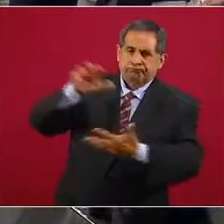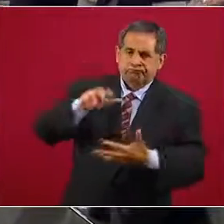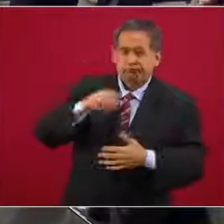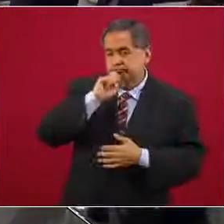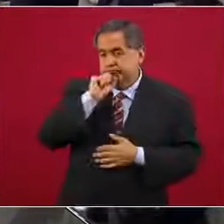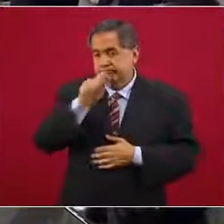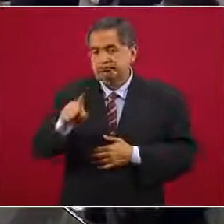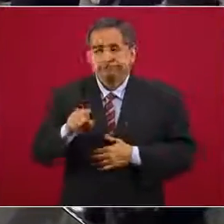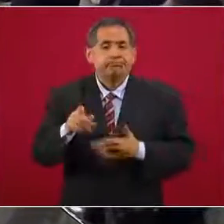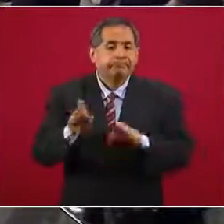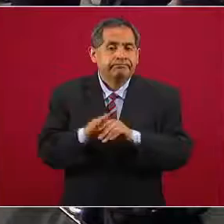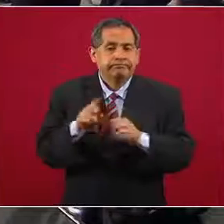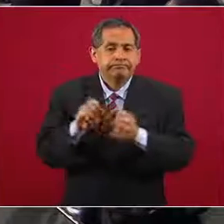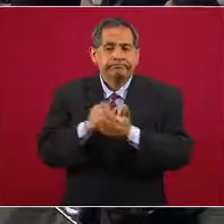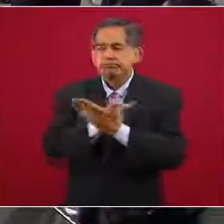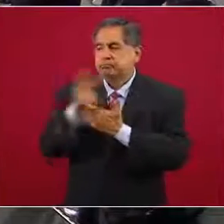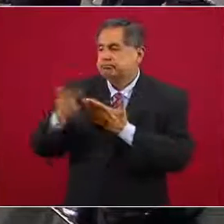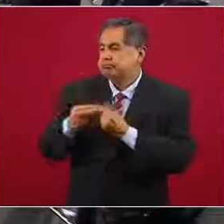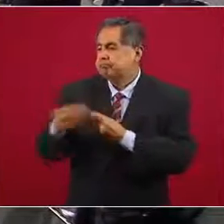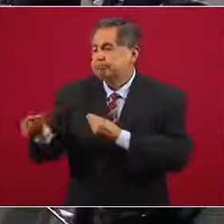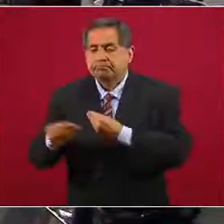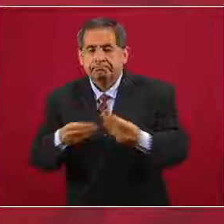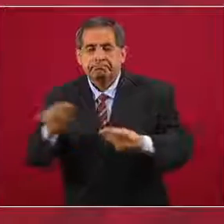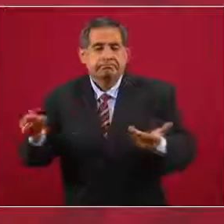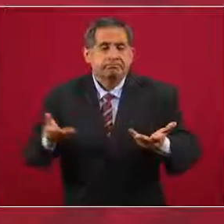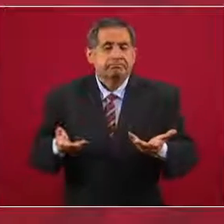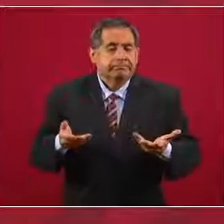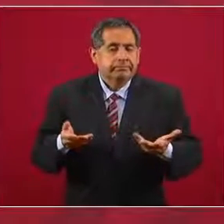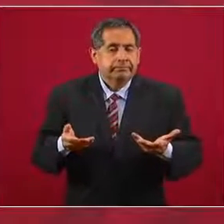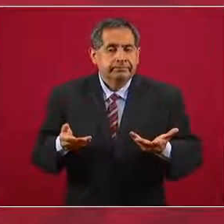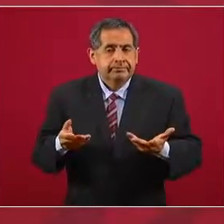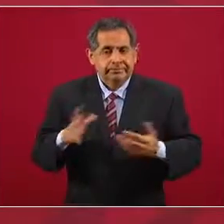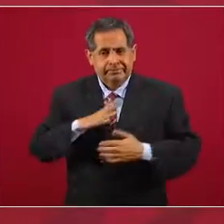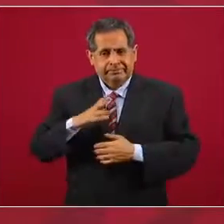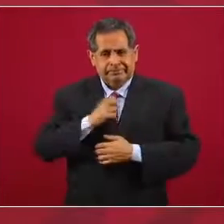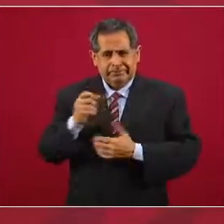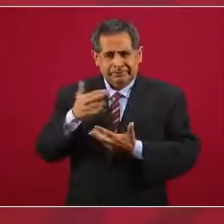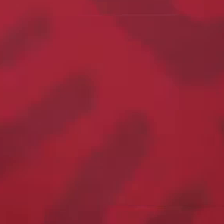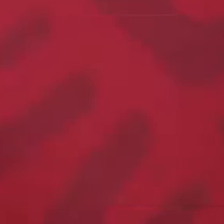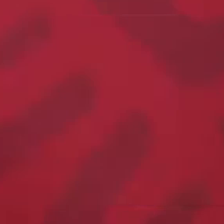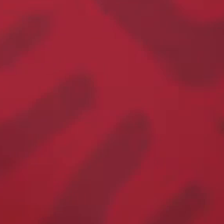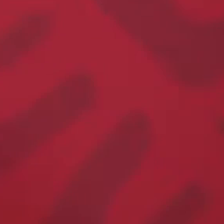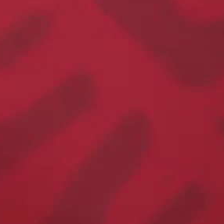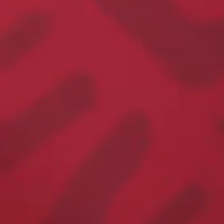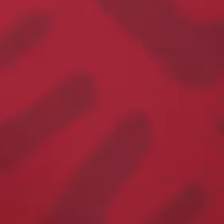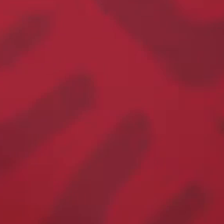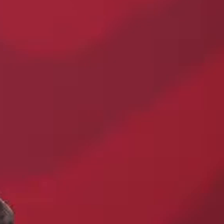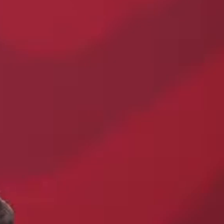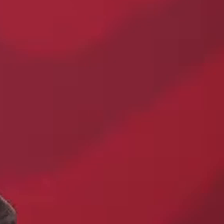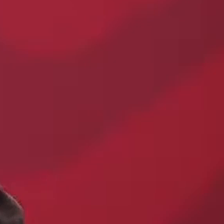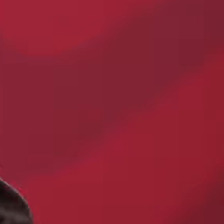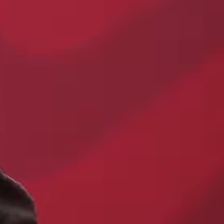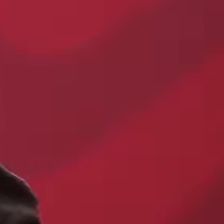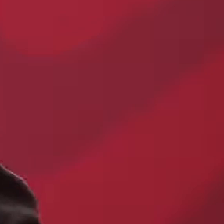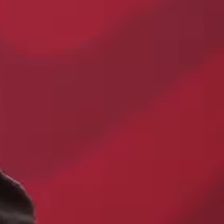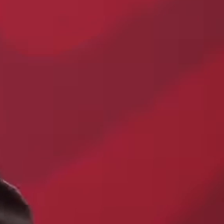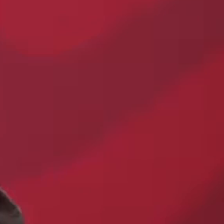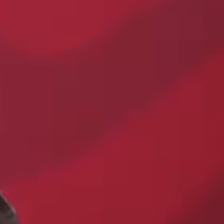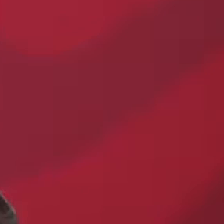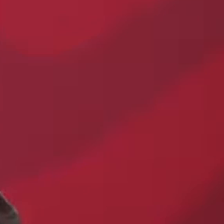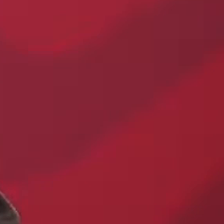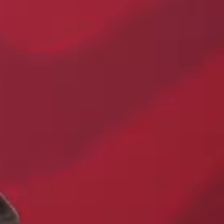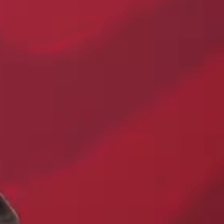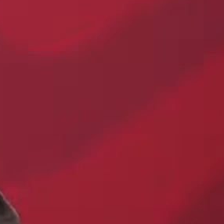además asociado esto a programas, porque podemos tener muchos medicamentos y si no hay, o los suficientes, y si no hay